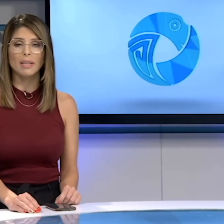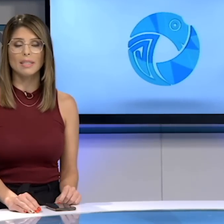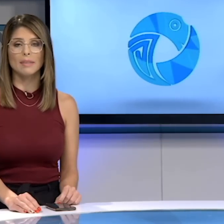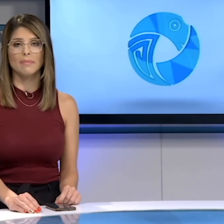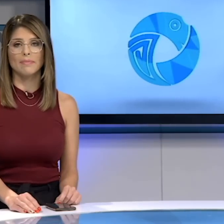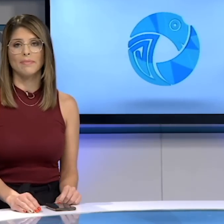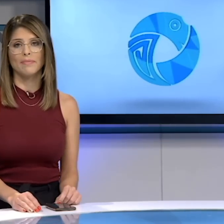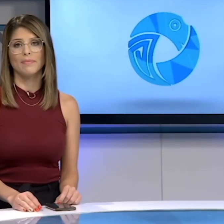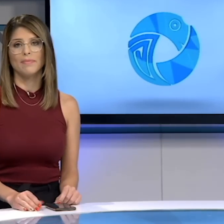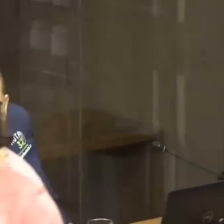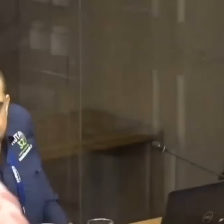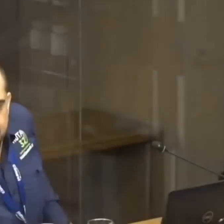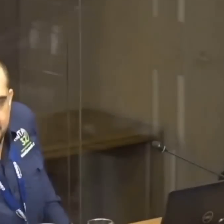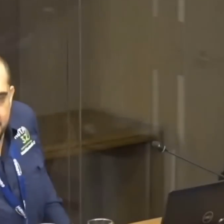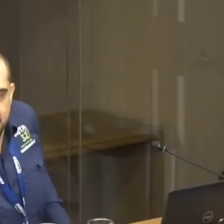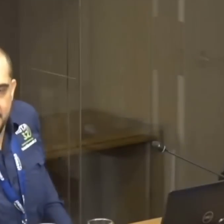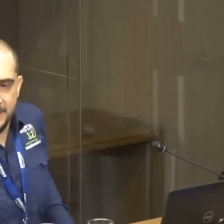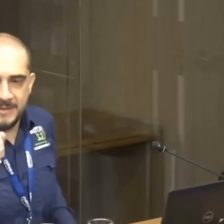el país.